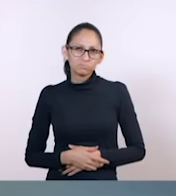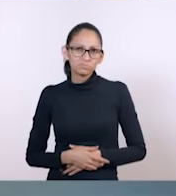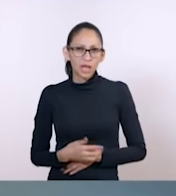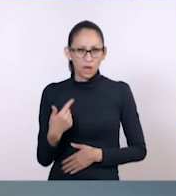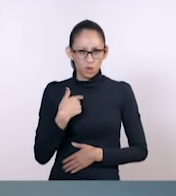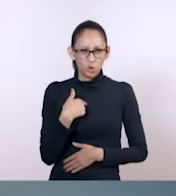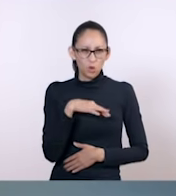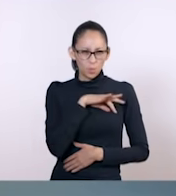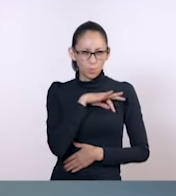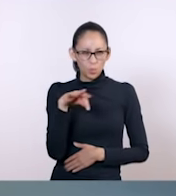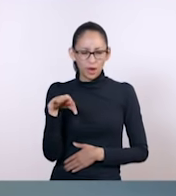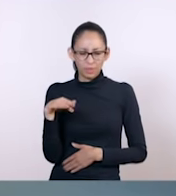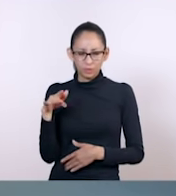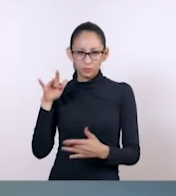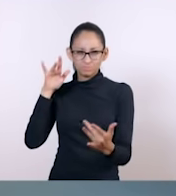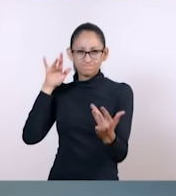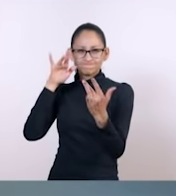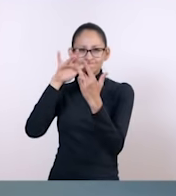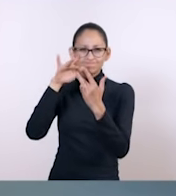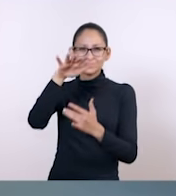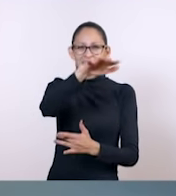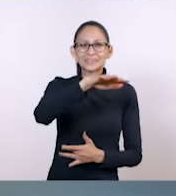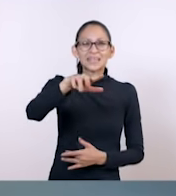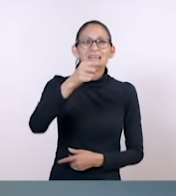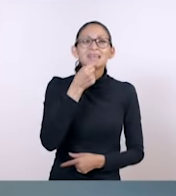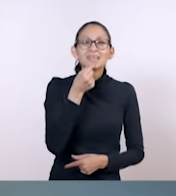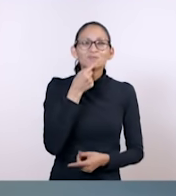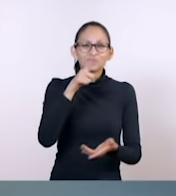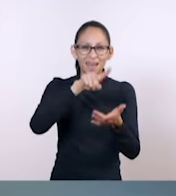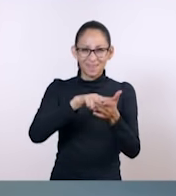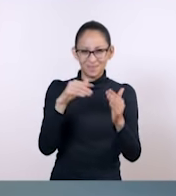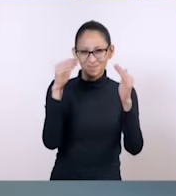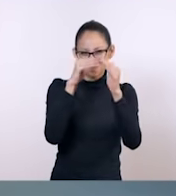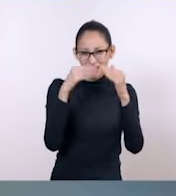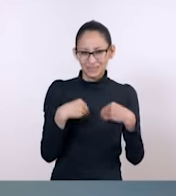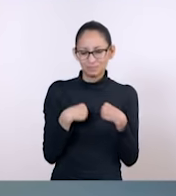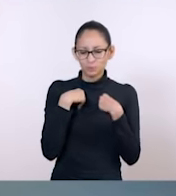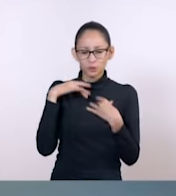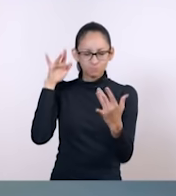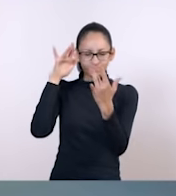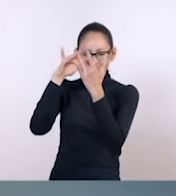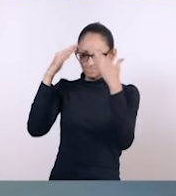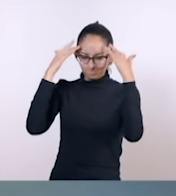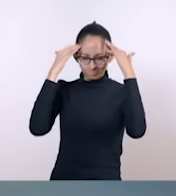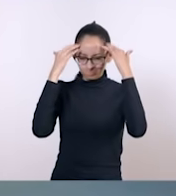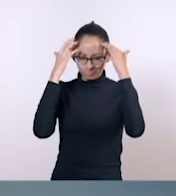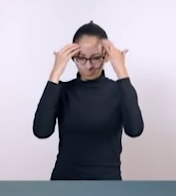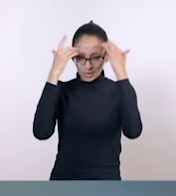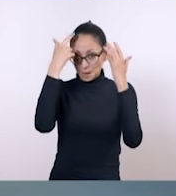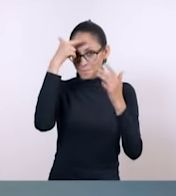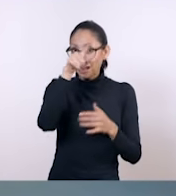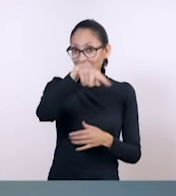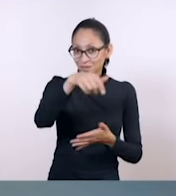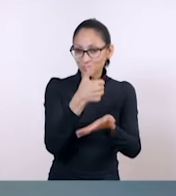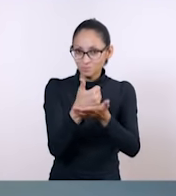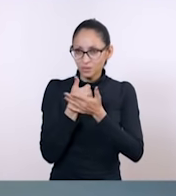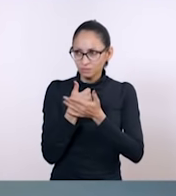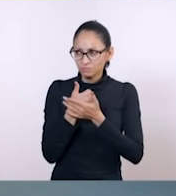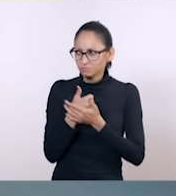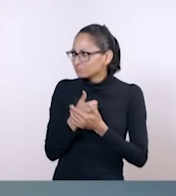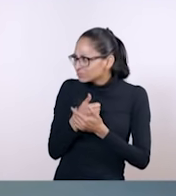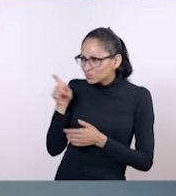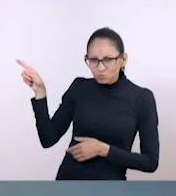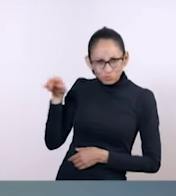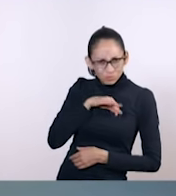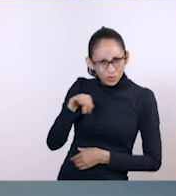¿Puedo usar mis superpoderes para que las niñas y los niños que nos ven desde sus casas nos ayuden? ¿Te puedes comunicar con las niñas y los niños